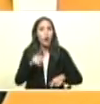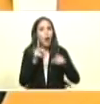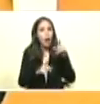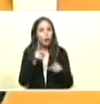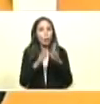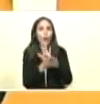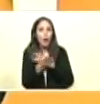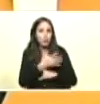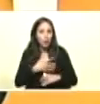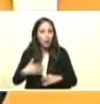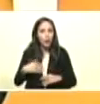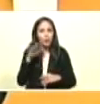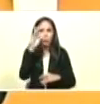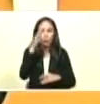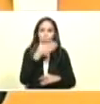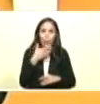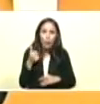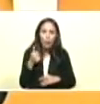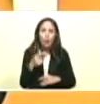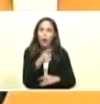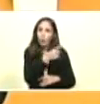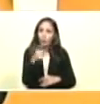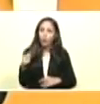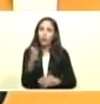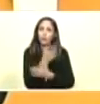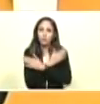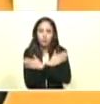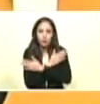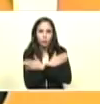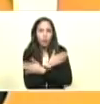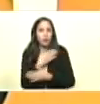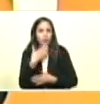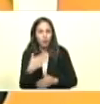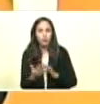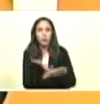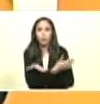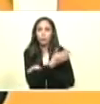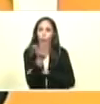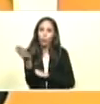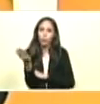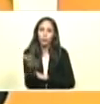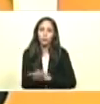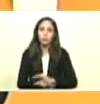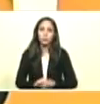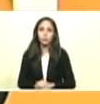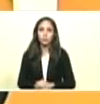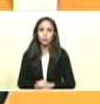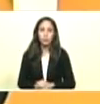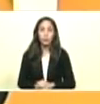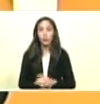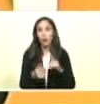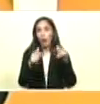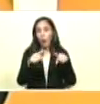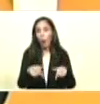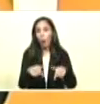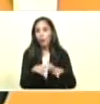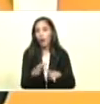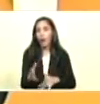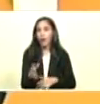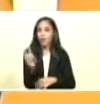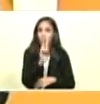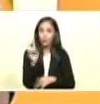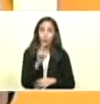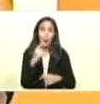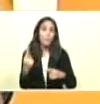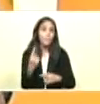futuro, a quienes creyeron en el Petro, que ya es una realidad. Nuestro país ha lanzado hoy la primera criptomoneda